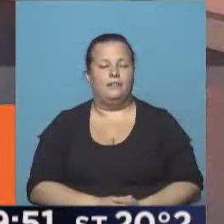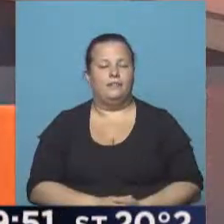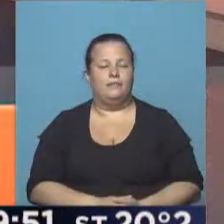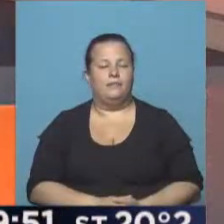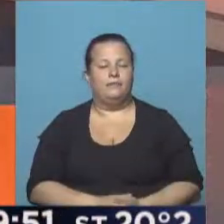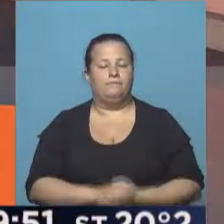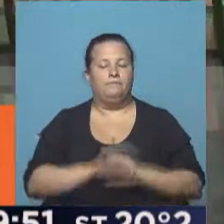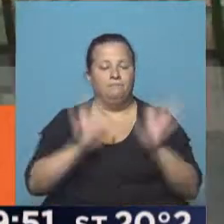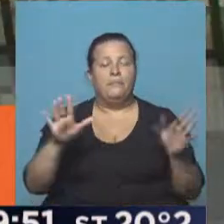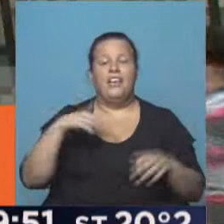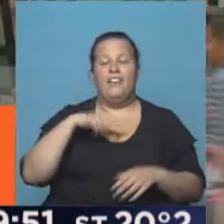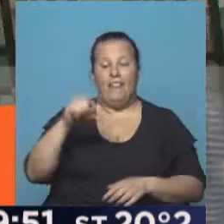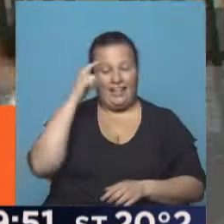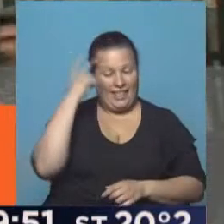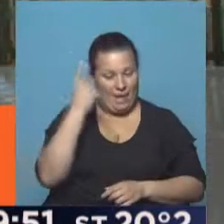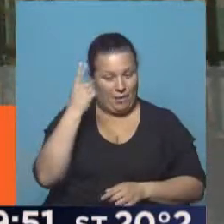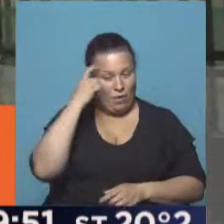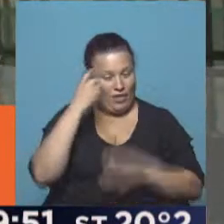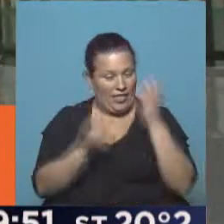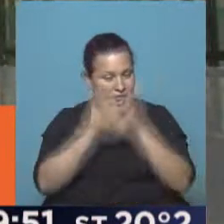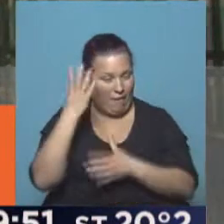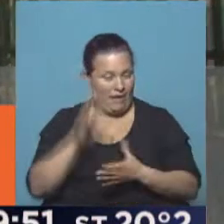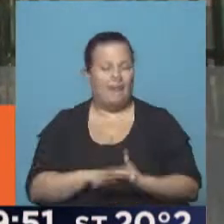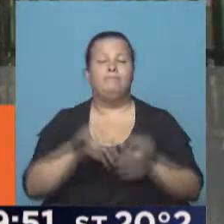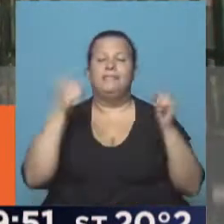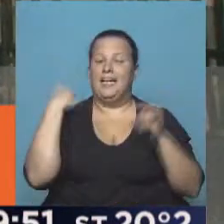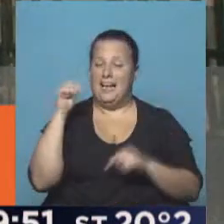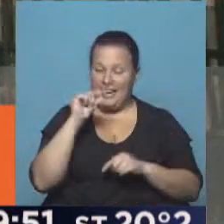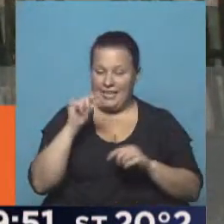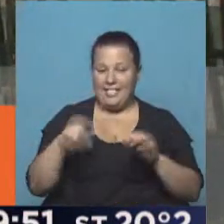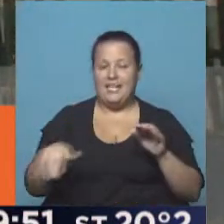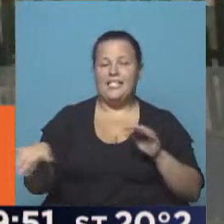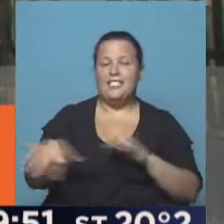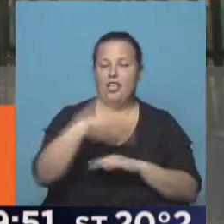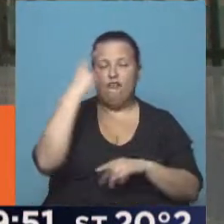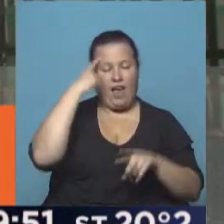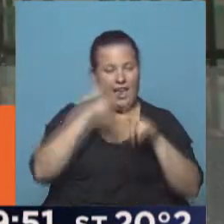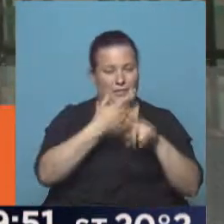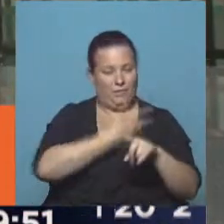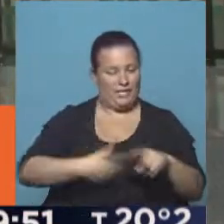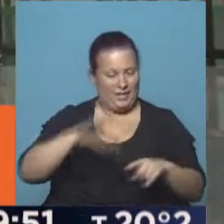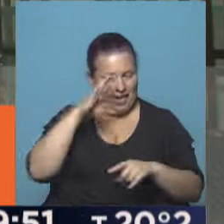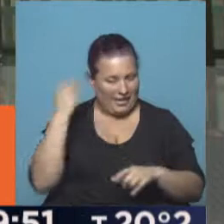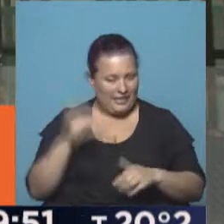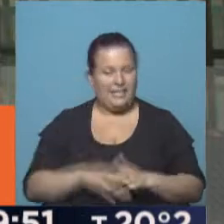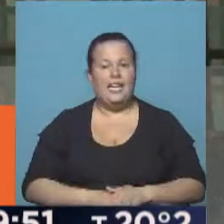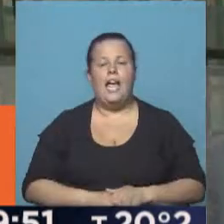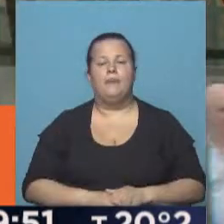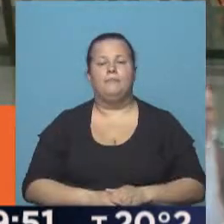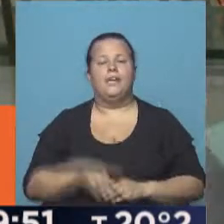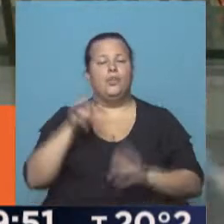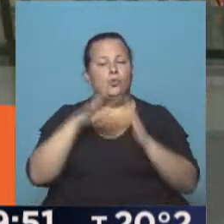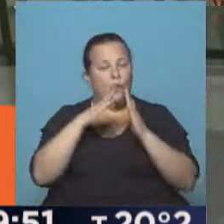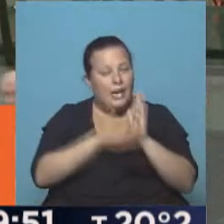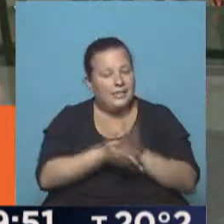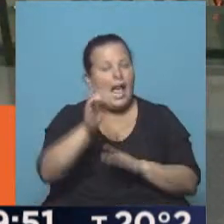pablo faltan 10 minutos para las diez de la mañana acaba de salir la ex presidenta cristina fernández de kirchner de